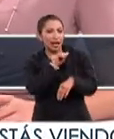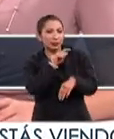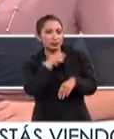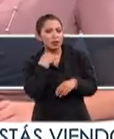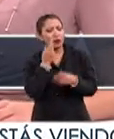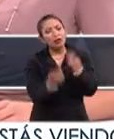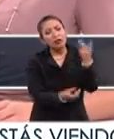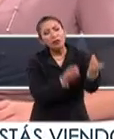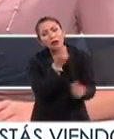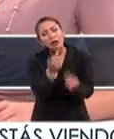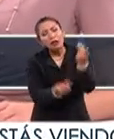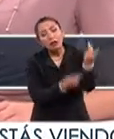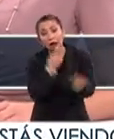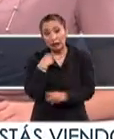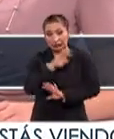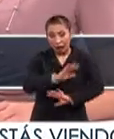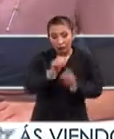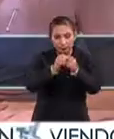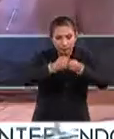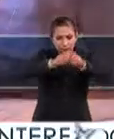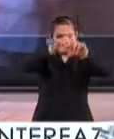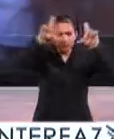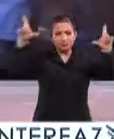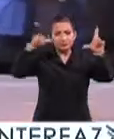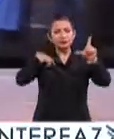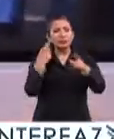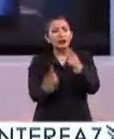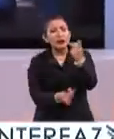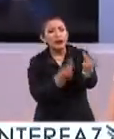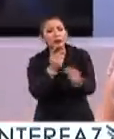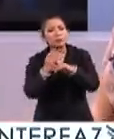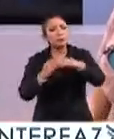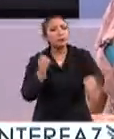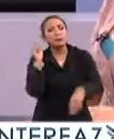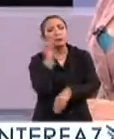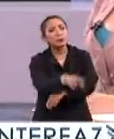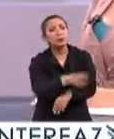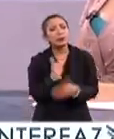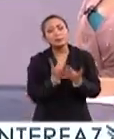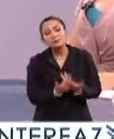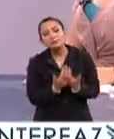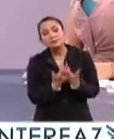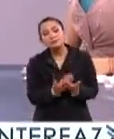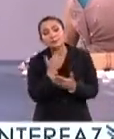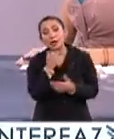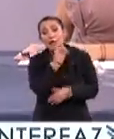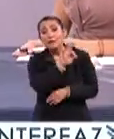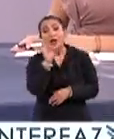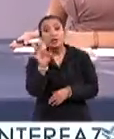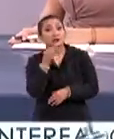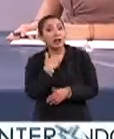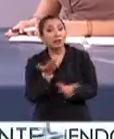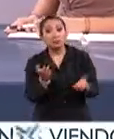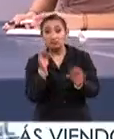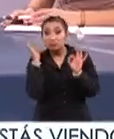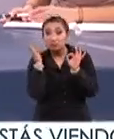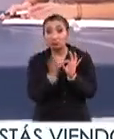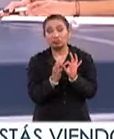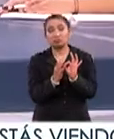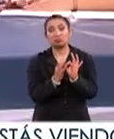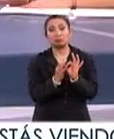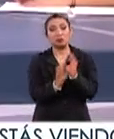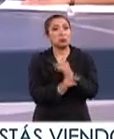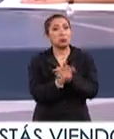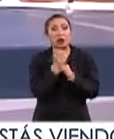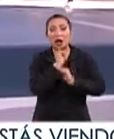¿ok? Entonces, una vez que están adentro, piden la información, la suben y con que respeten las fechas de acceso, no debe